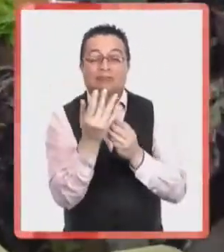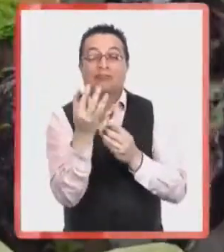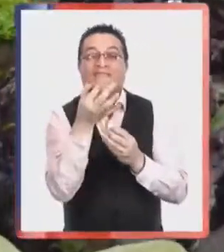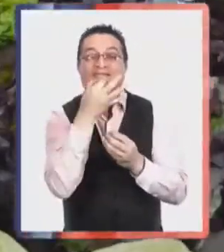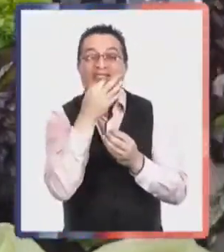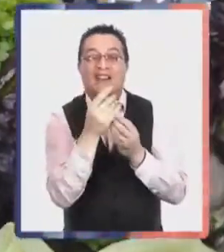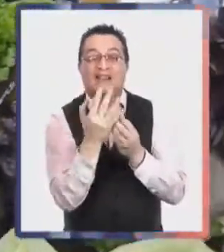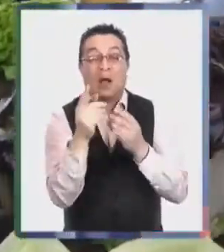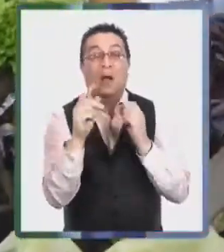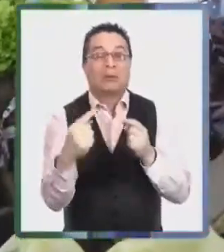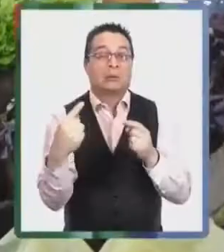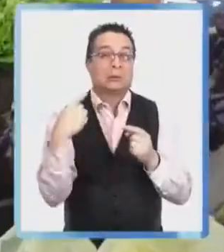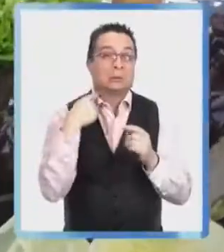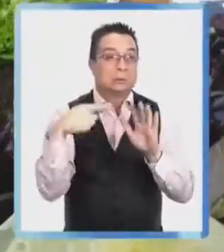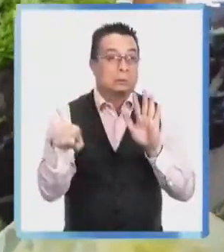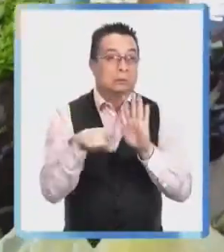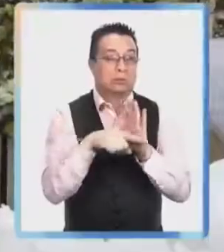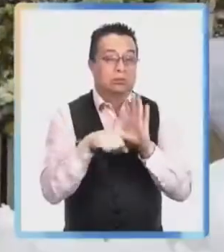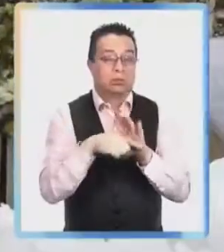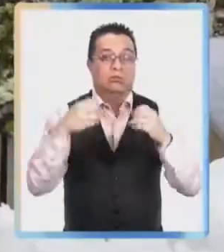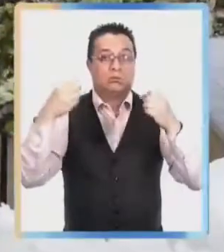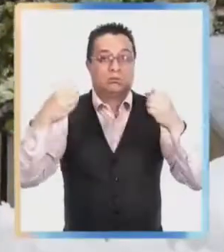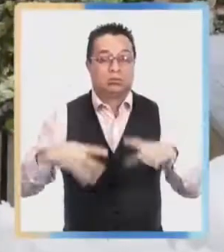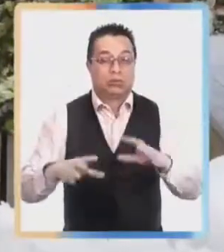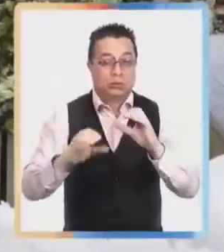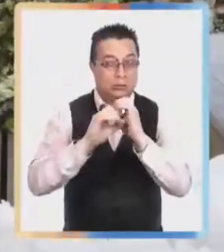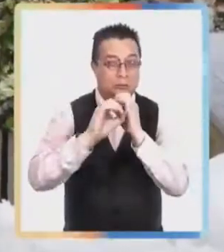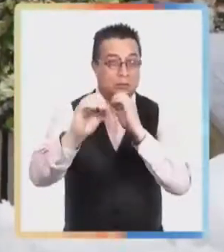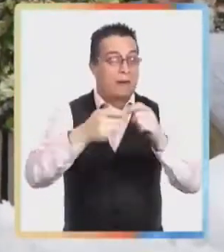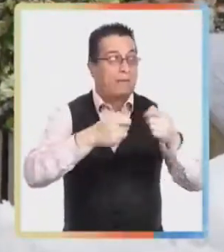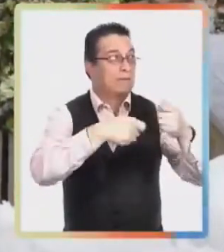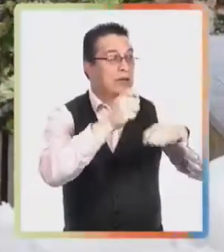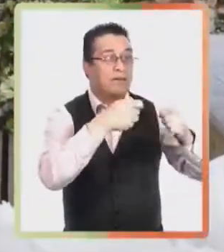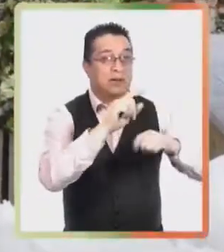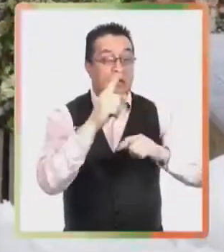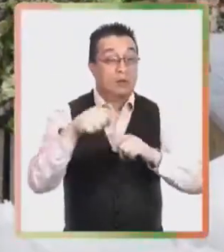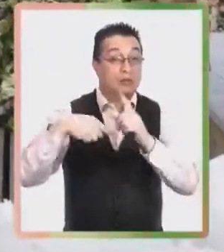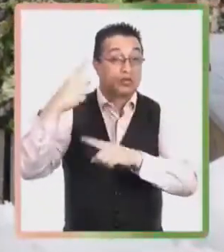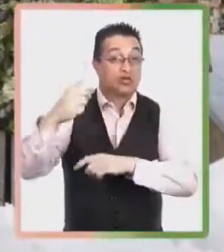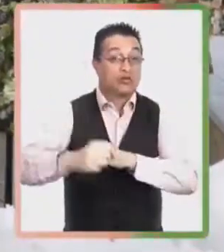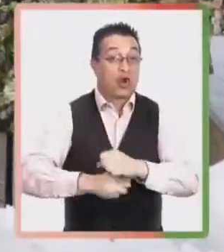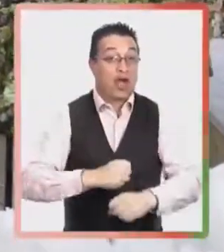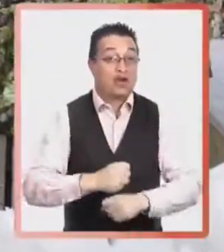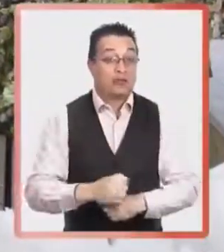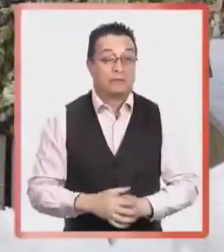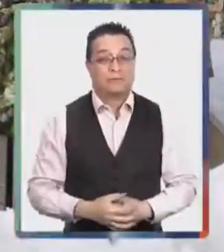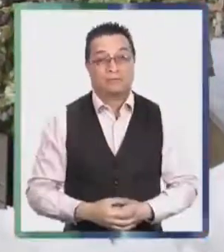eventualmente generar un perjuicio a la proyección exportable de la próxima temporada.